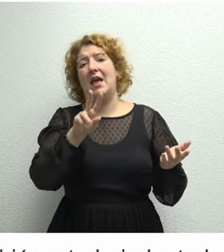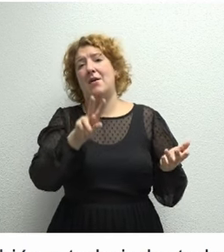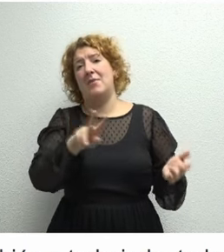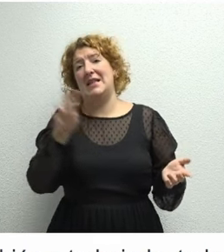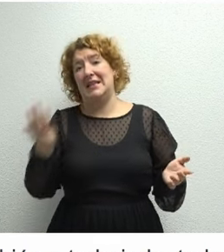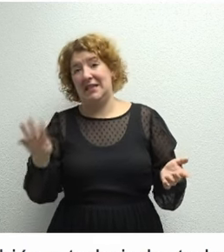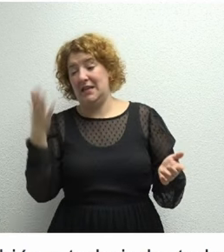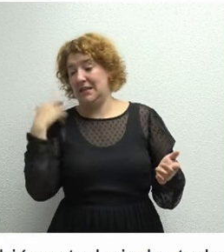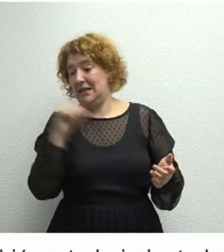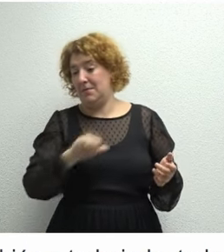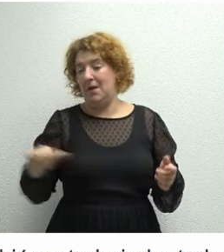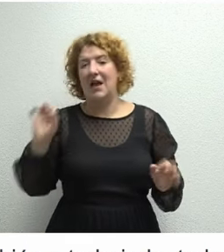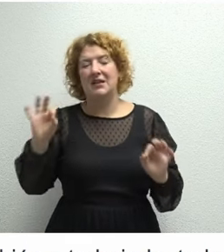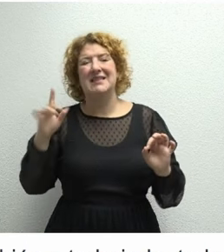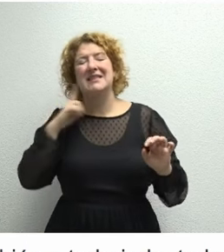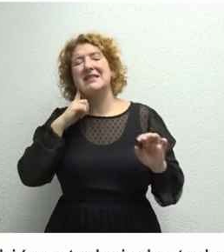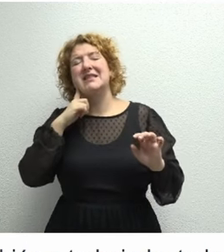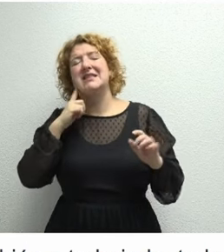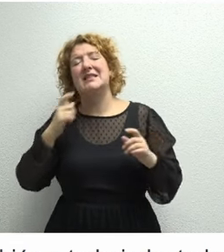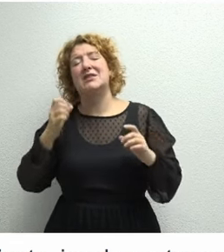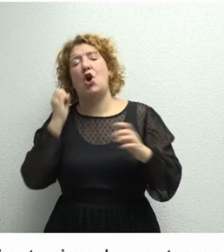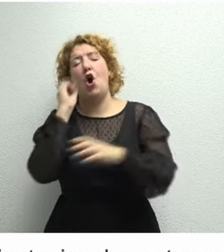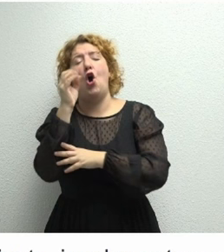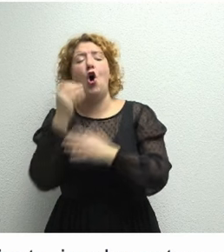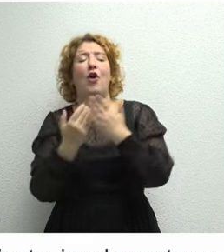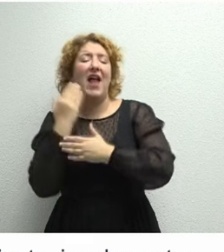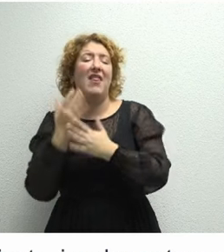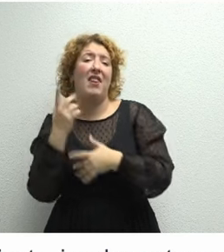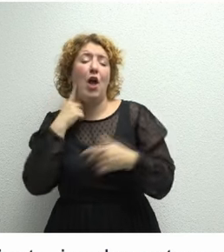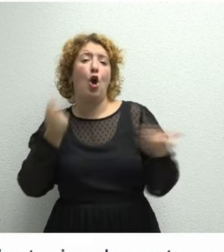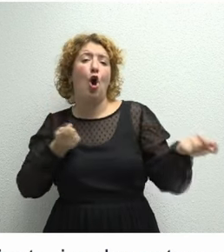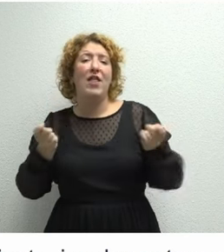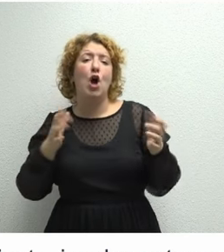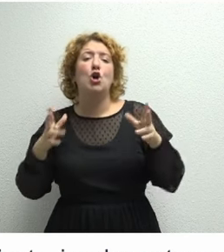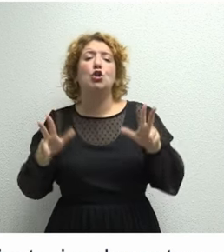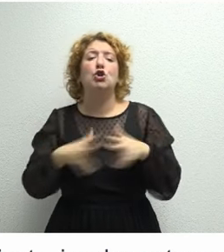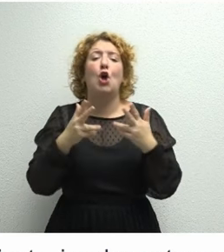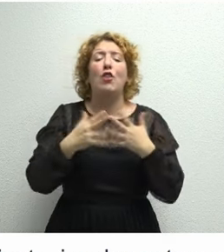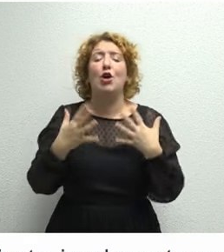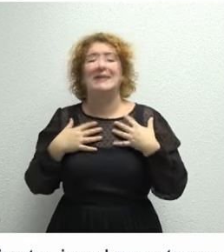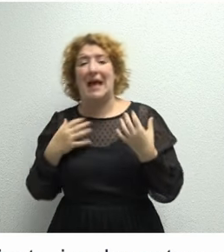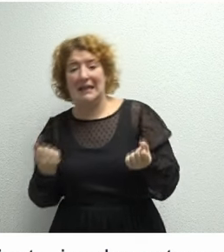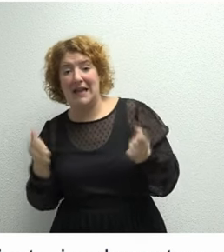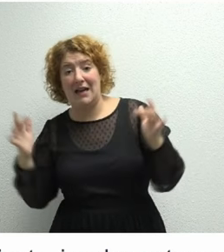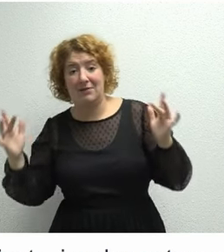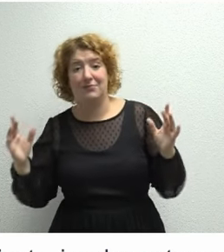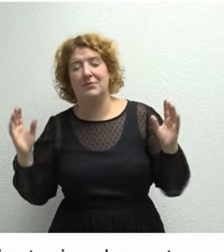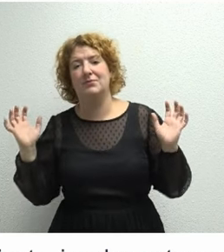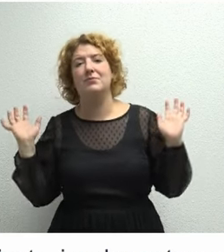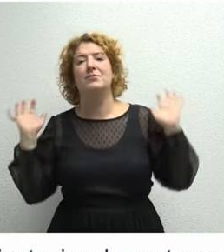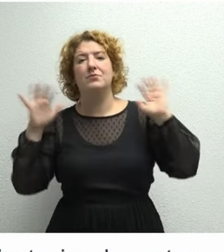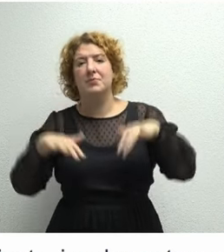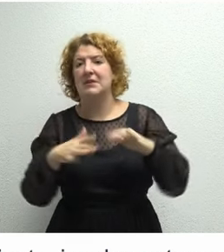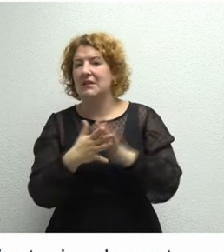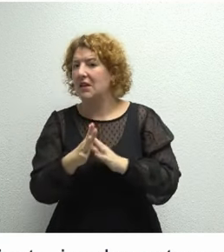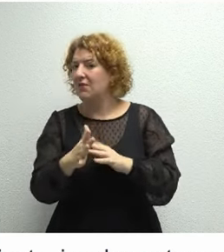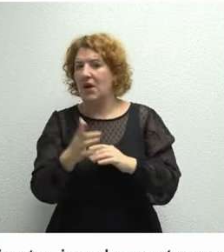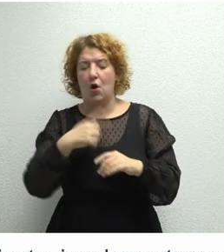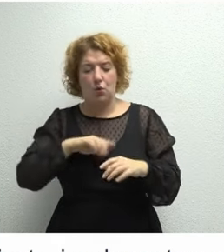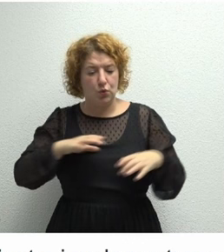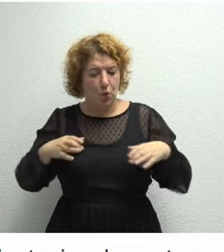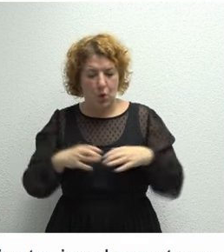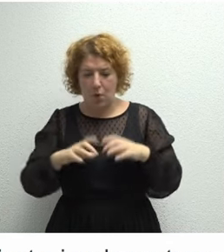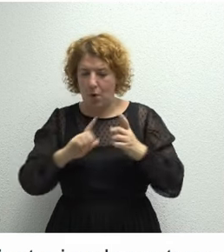eh de coordinación socio itaria que yo creo que como decíamos antes han sido un punto de inflexión en nuestro grupo